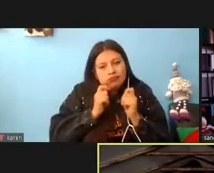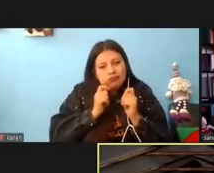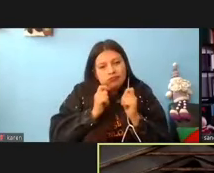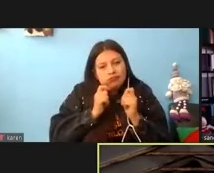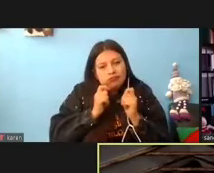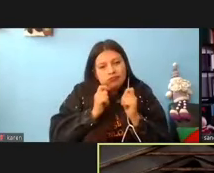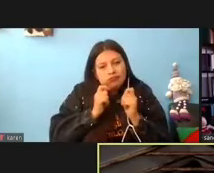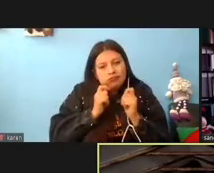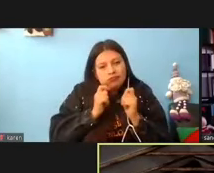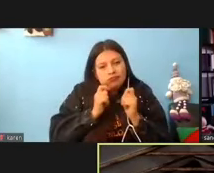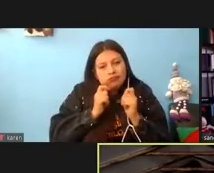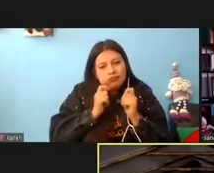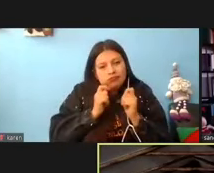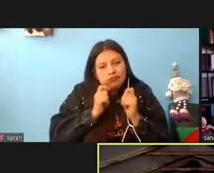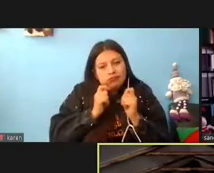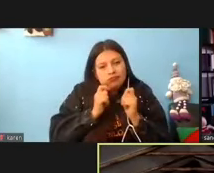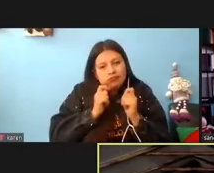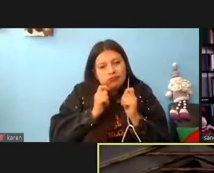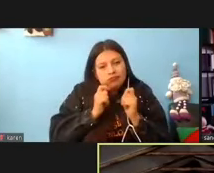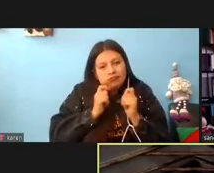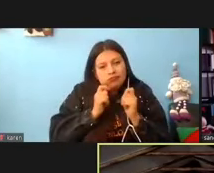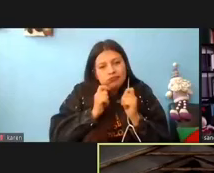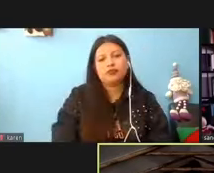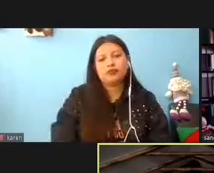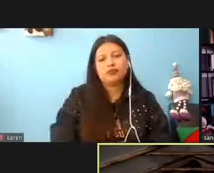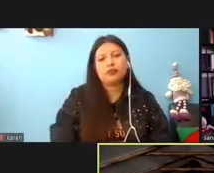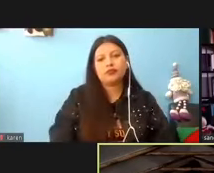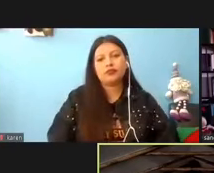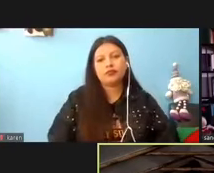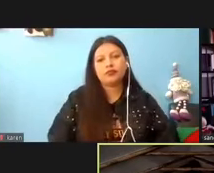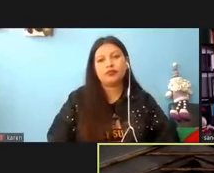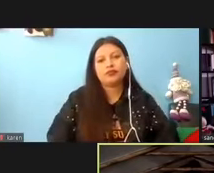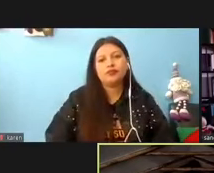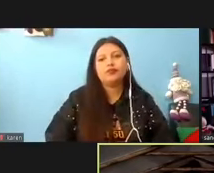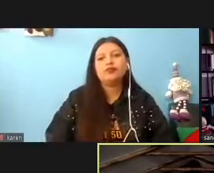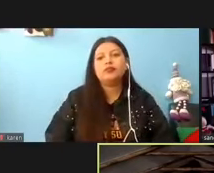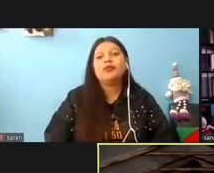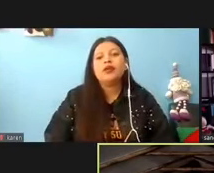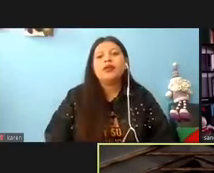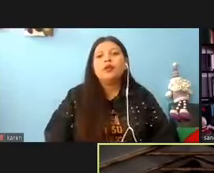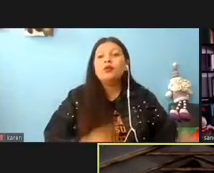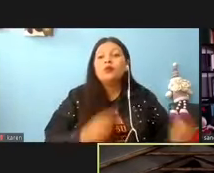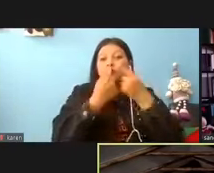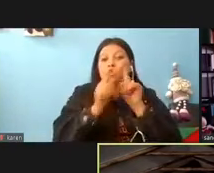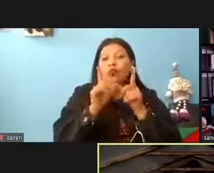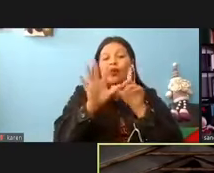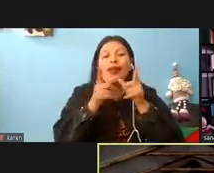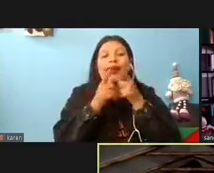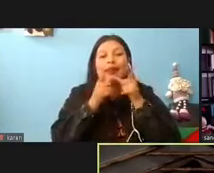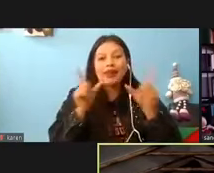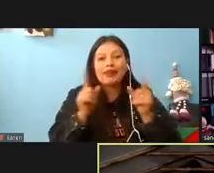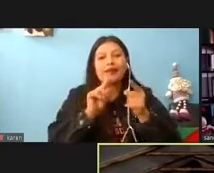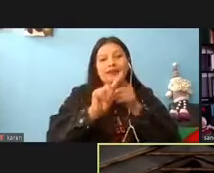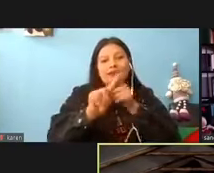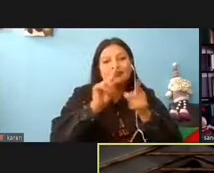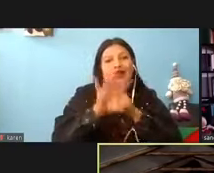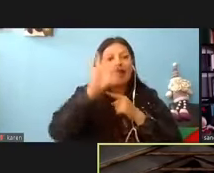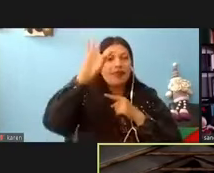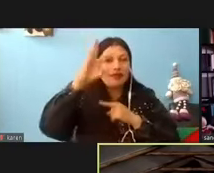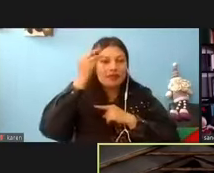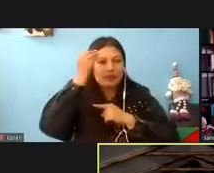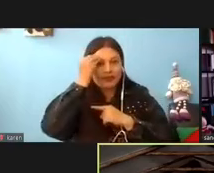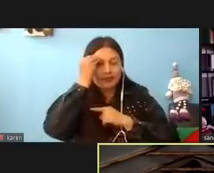en las distintas mesas que me parece muy importante, y los distintos lenguajes y las distintas